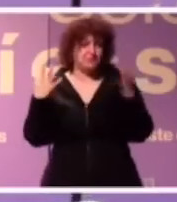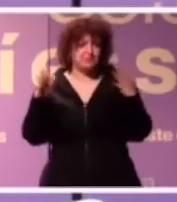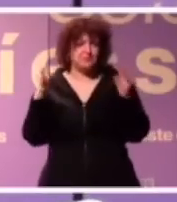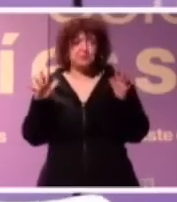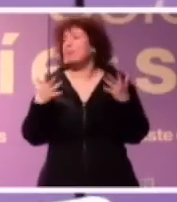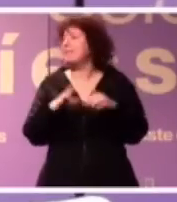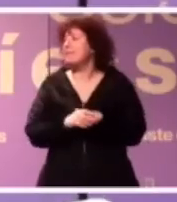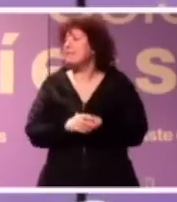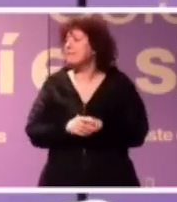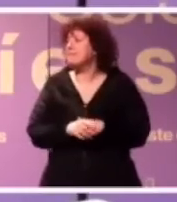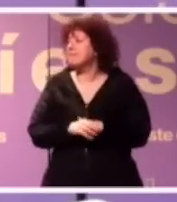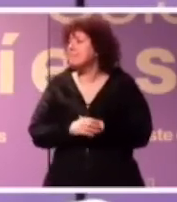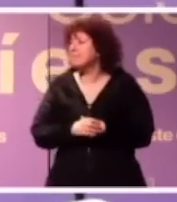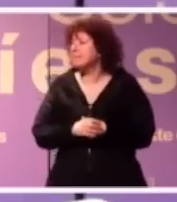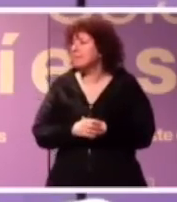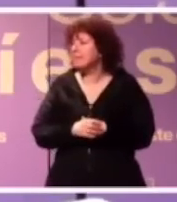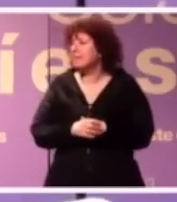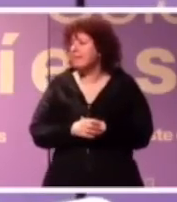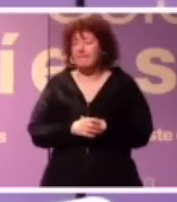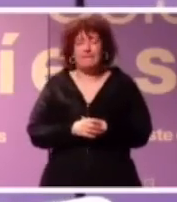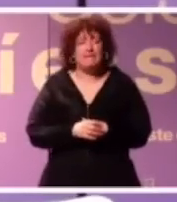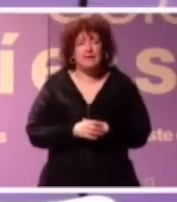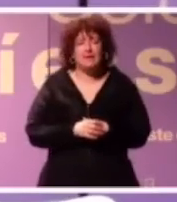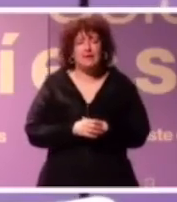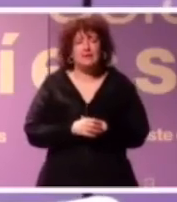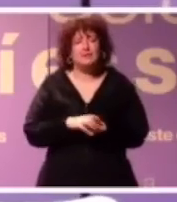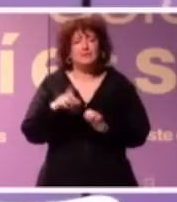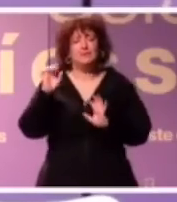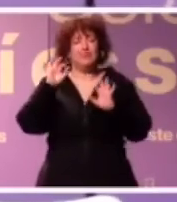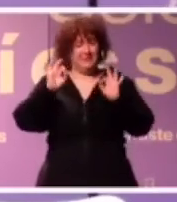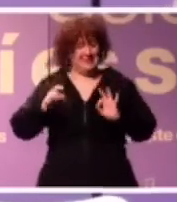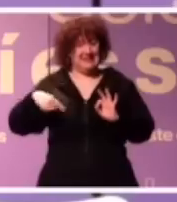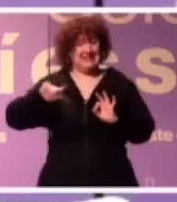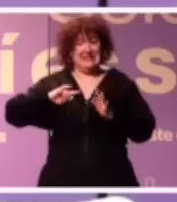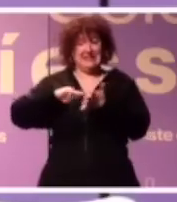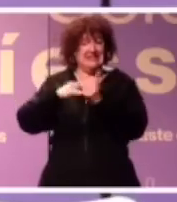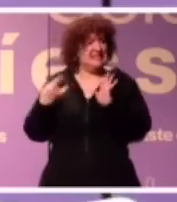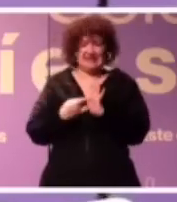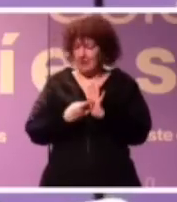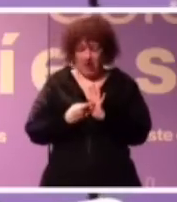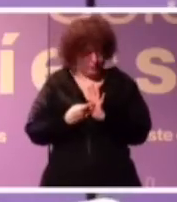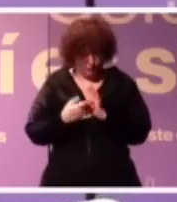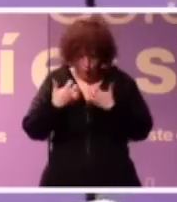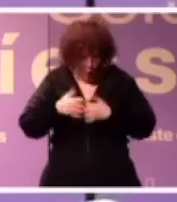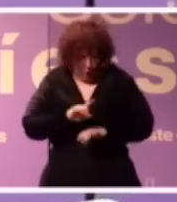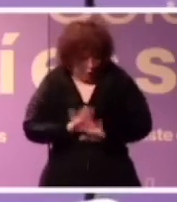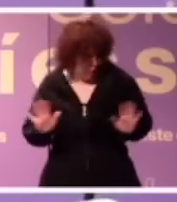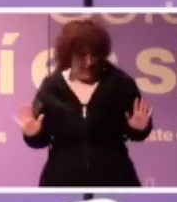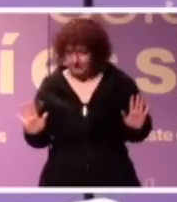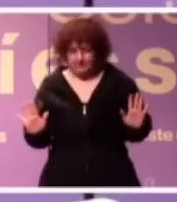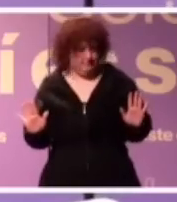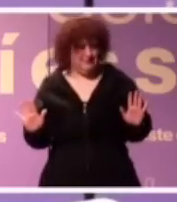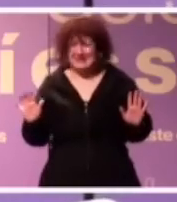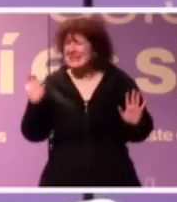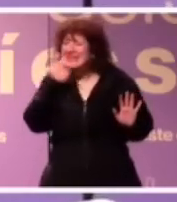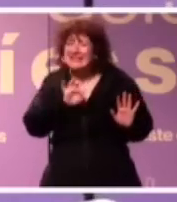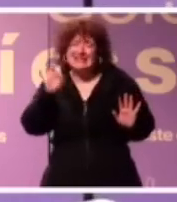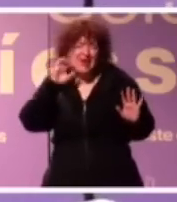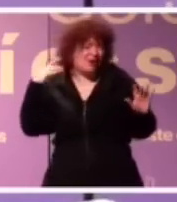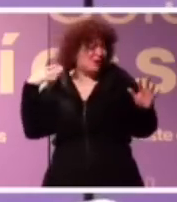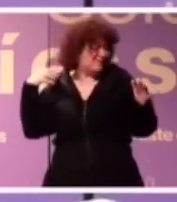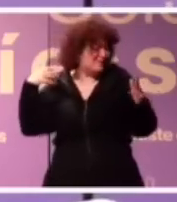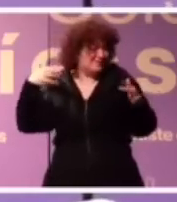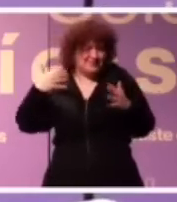la ley venimos de un sistema que no funciona es un sistema de siglos que nunca